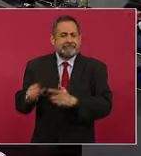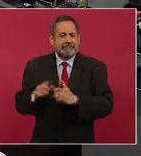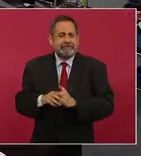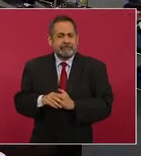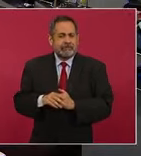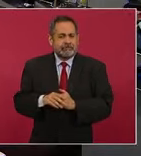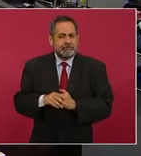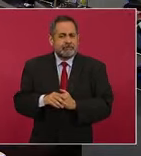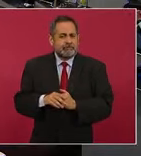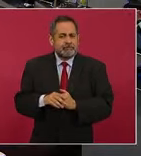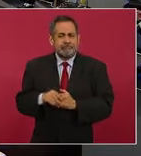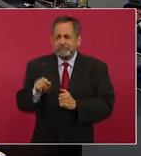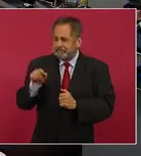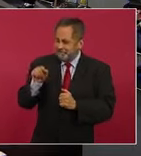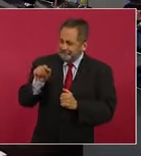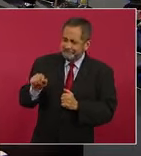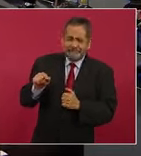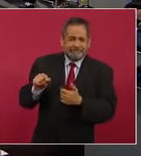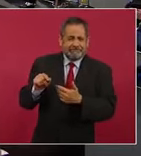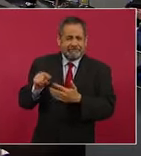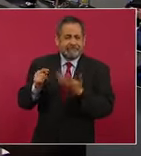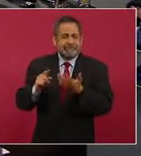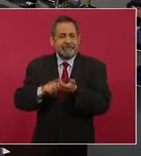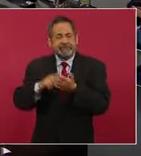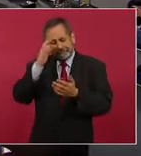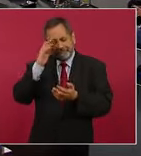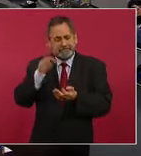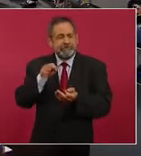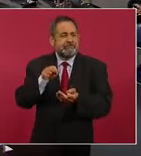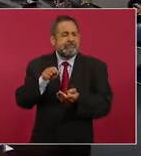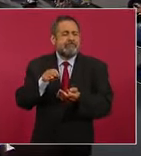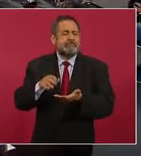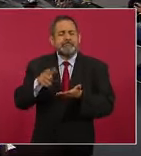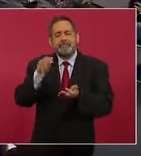todo lo que tiene que ver, los tlacoyos.